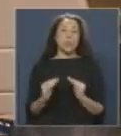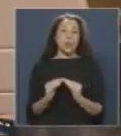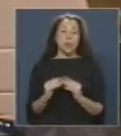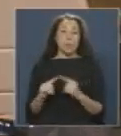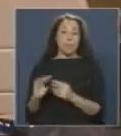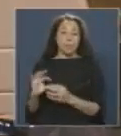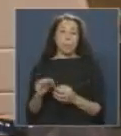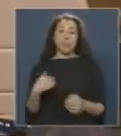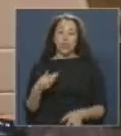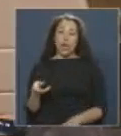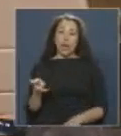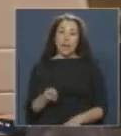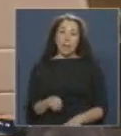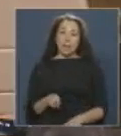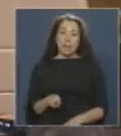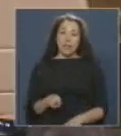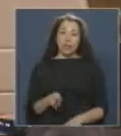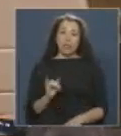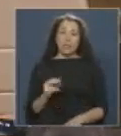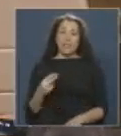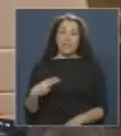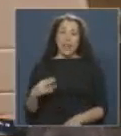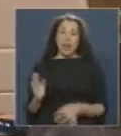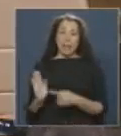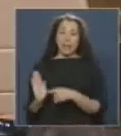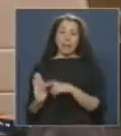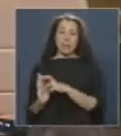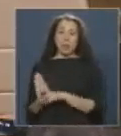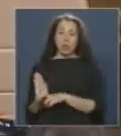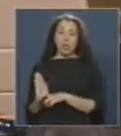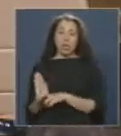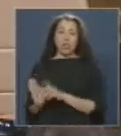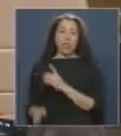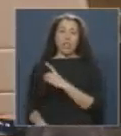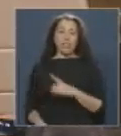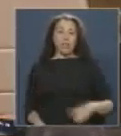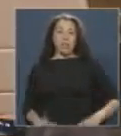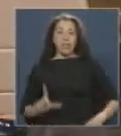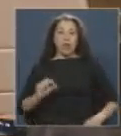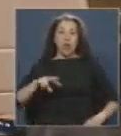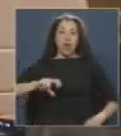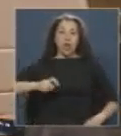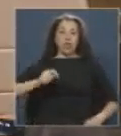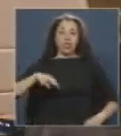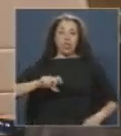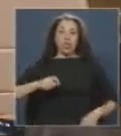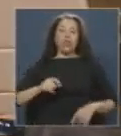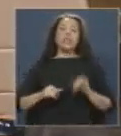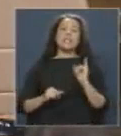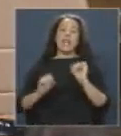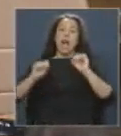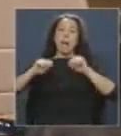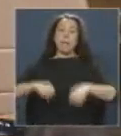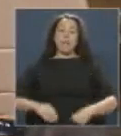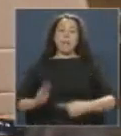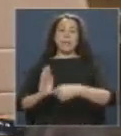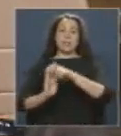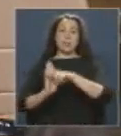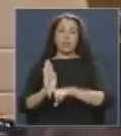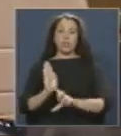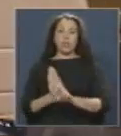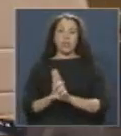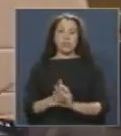eso, reitero, Presidenta, valoramos la iniciativa del diputado Andrés Glonton y vamos a aprobar este proyecto de